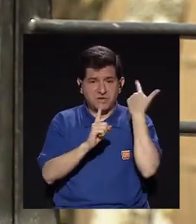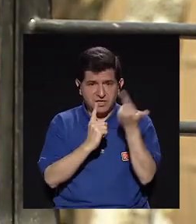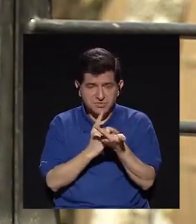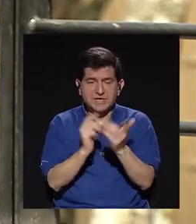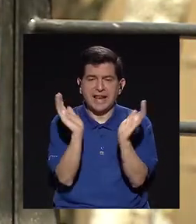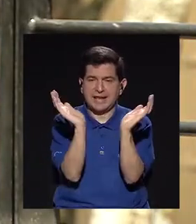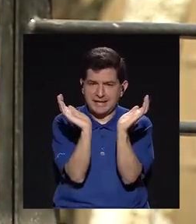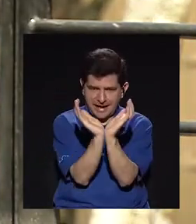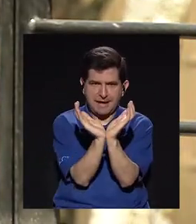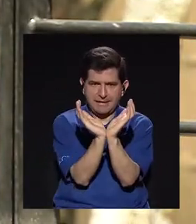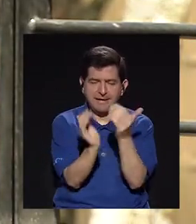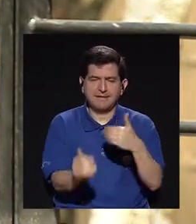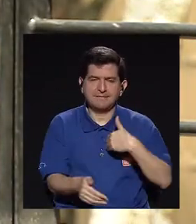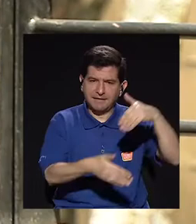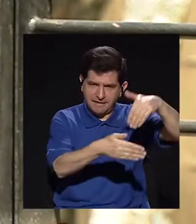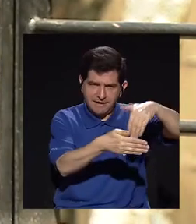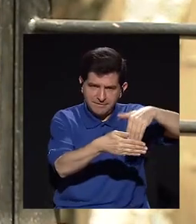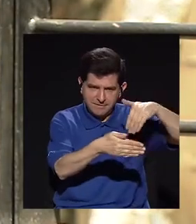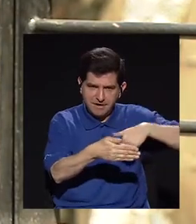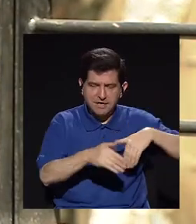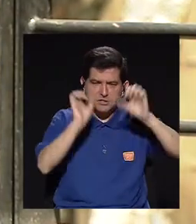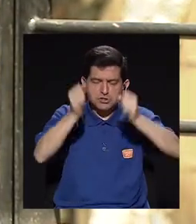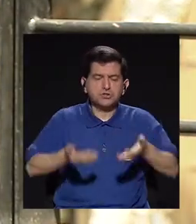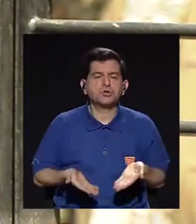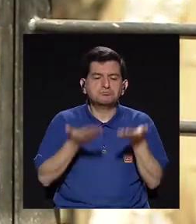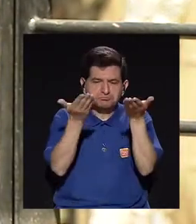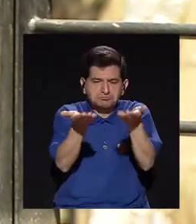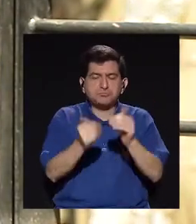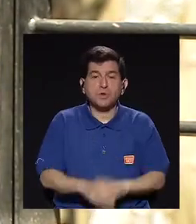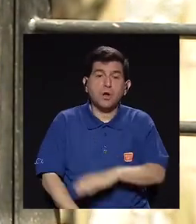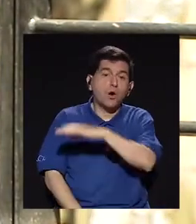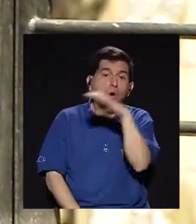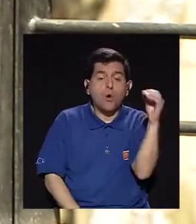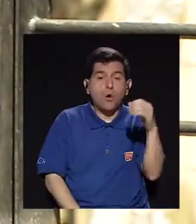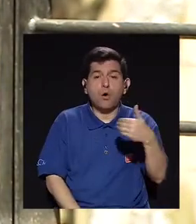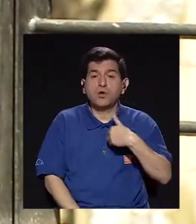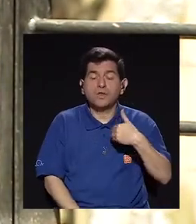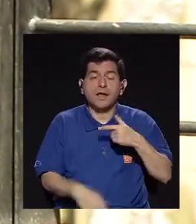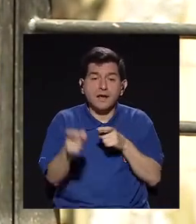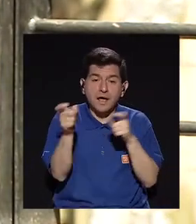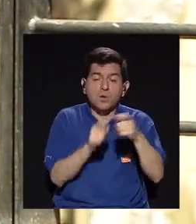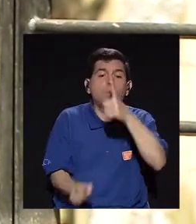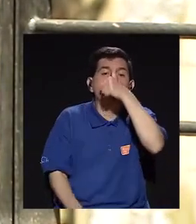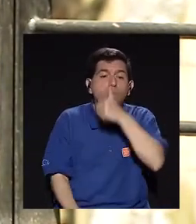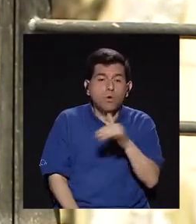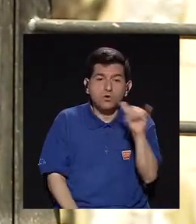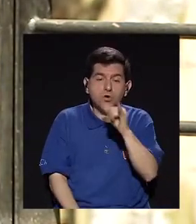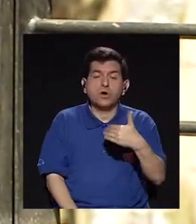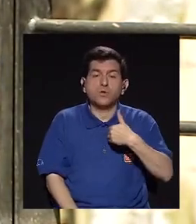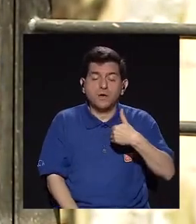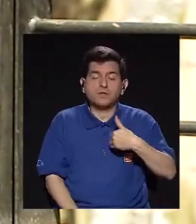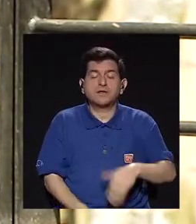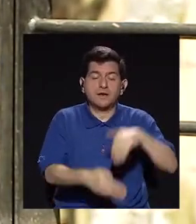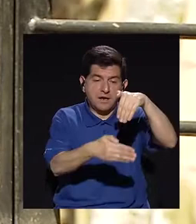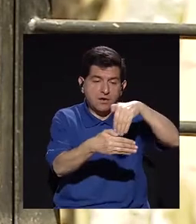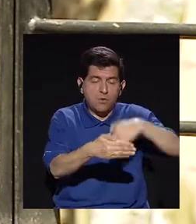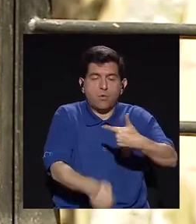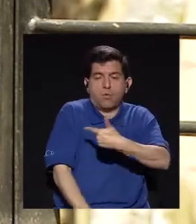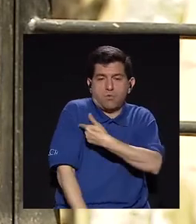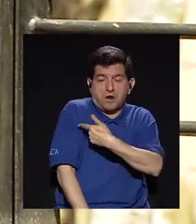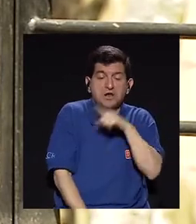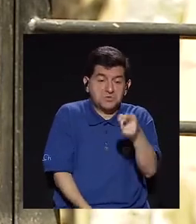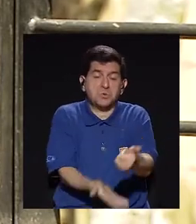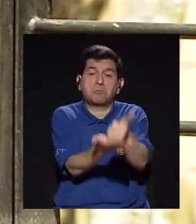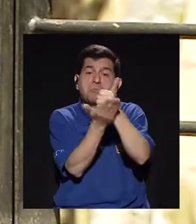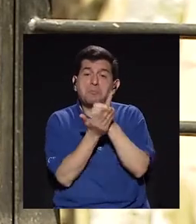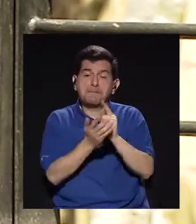Social, en la caja, tengan un registro y se les pueda entregar. O bien, si tuvieron un control privado, también tienen un registro de vacunas